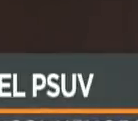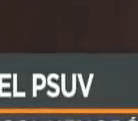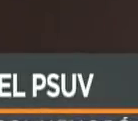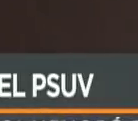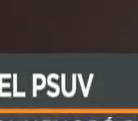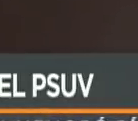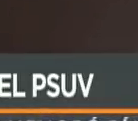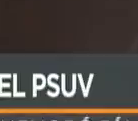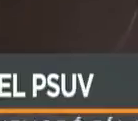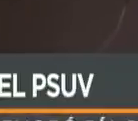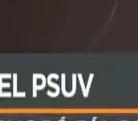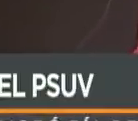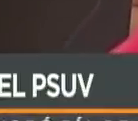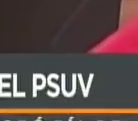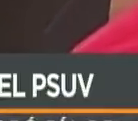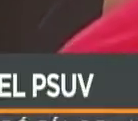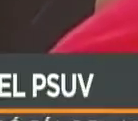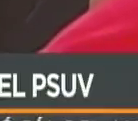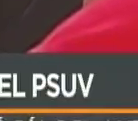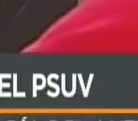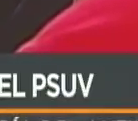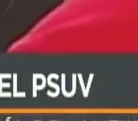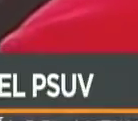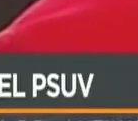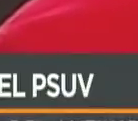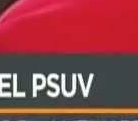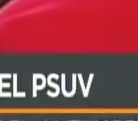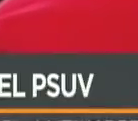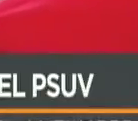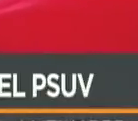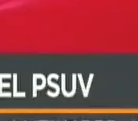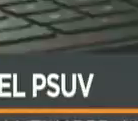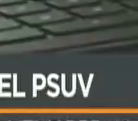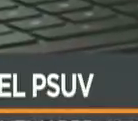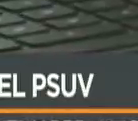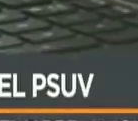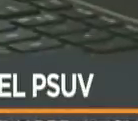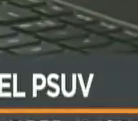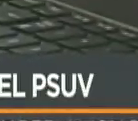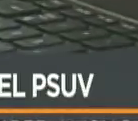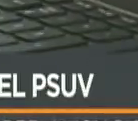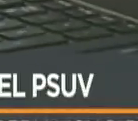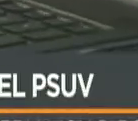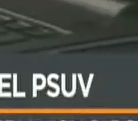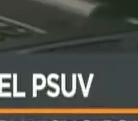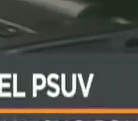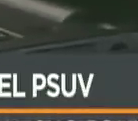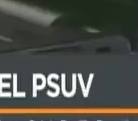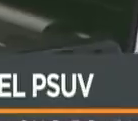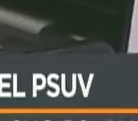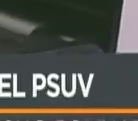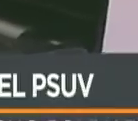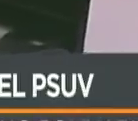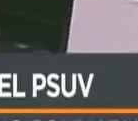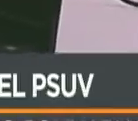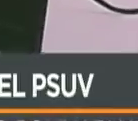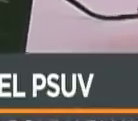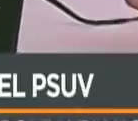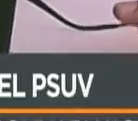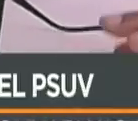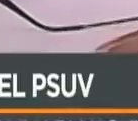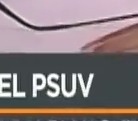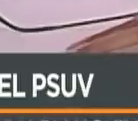esta lealtad al comandante supremo y eterno Hugo Chávez, cuando precisamente una semana esta conmemoración